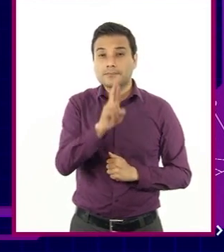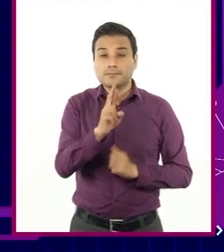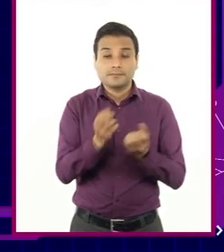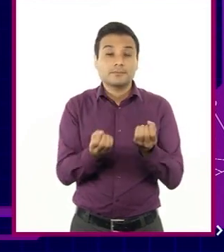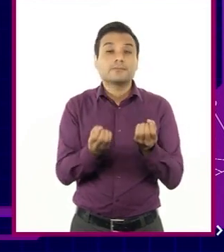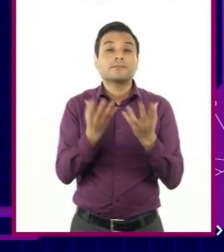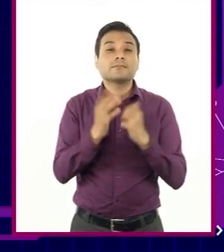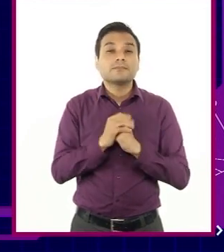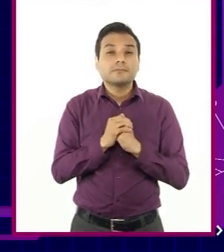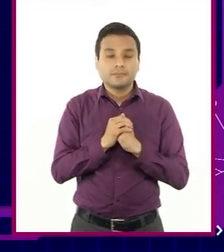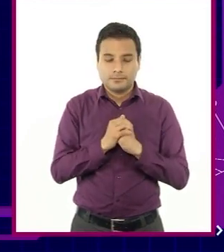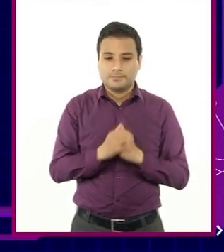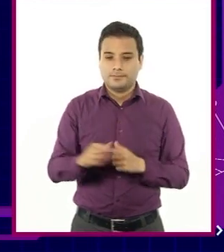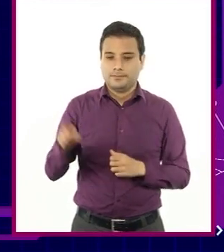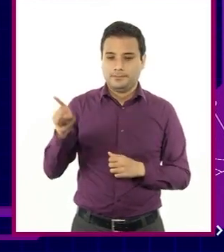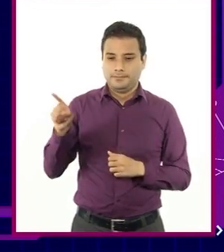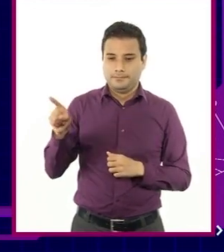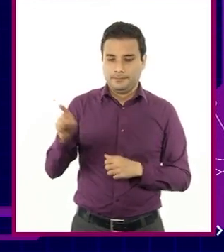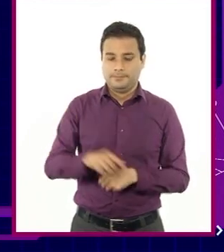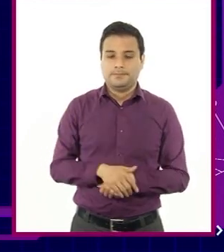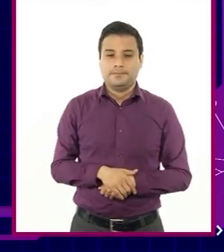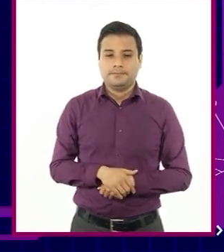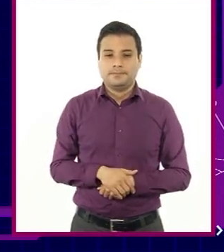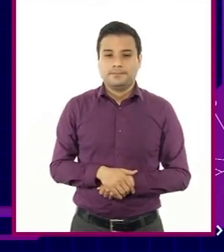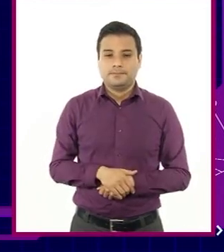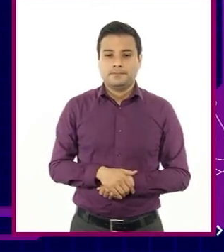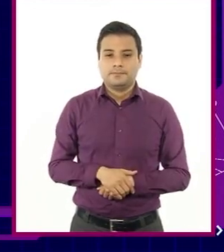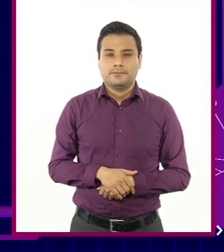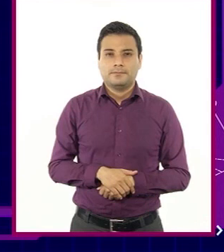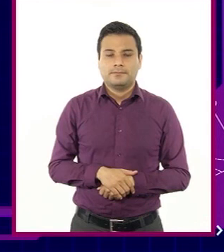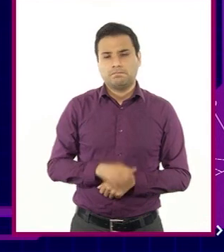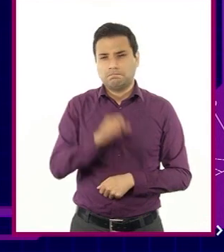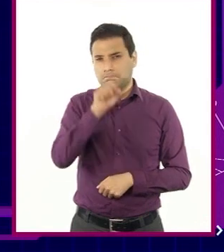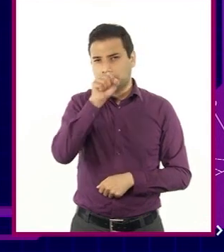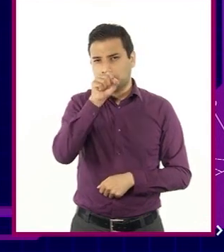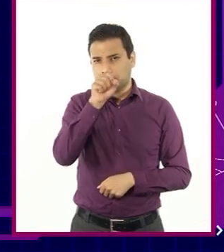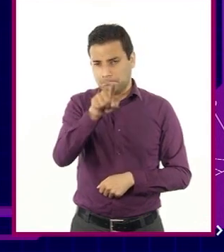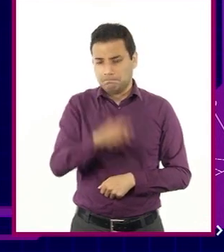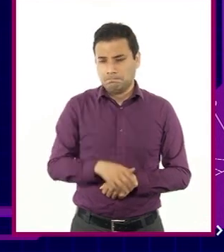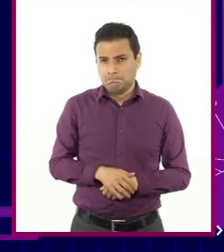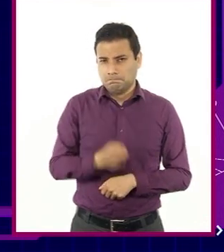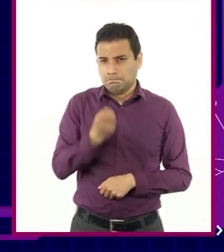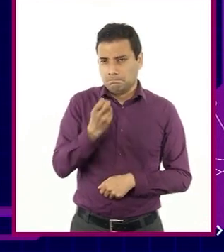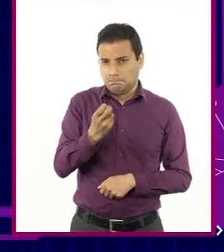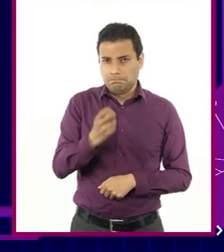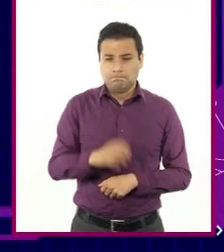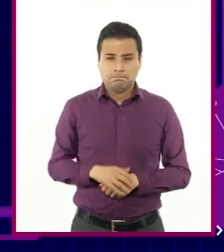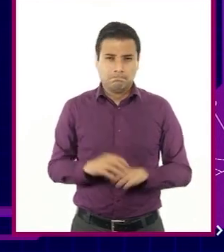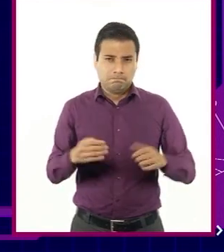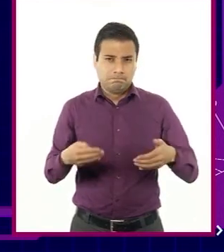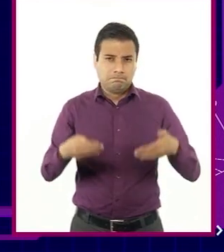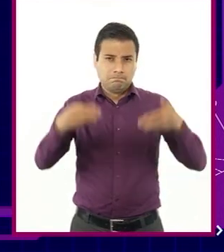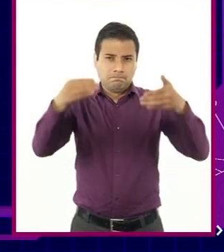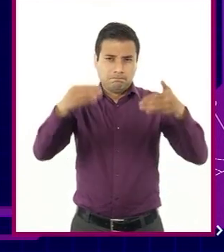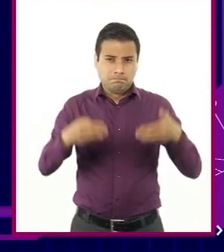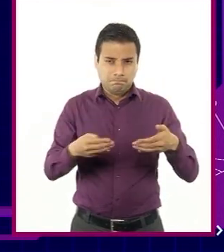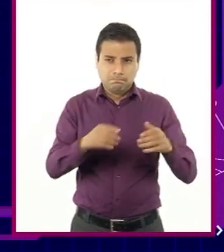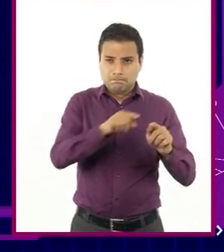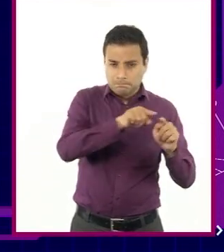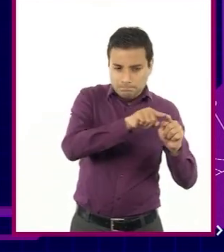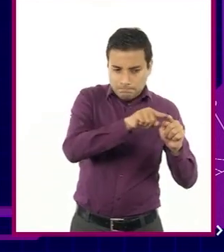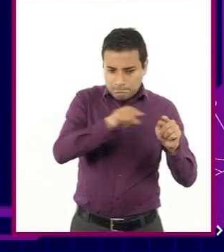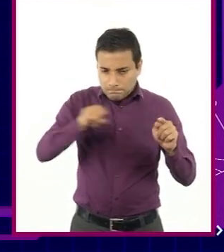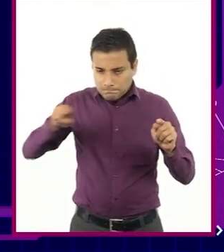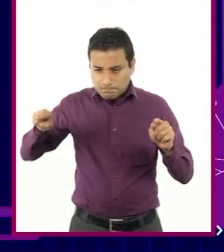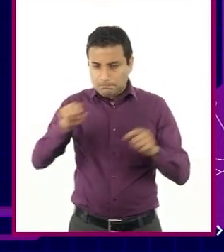es 0.011 millas, que es también una manera de expresar la longitud de la barda. En la tabla se